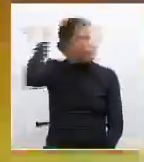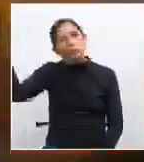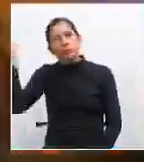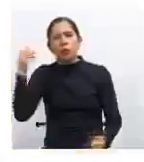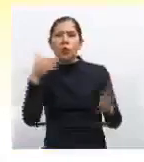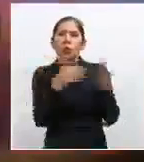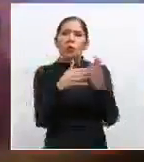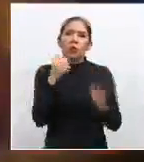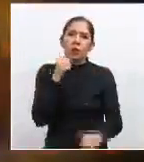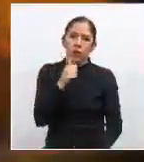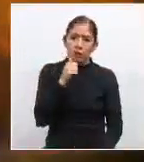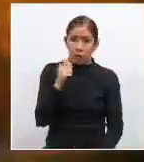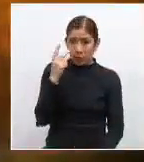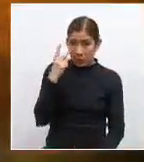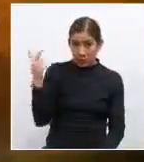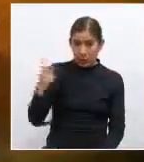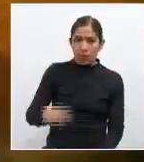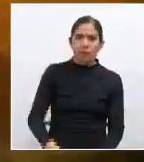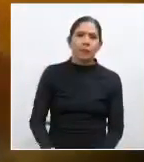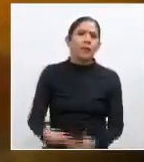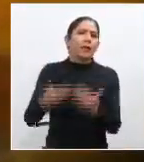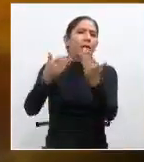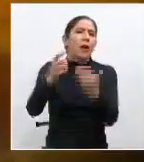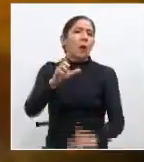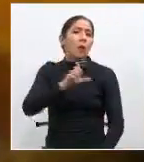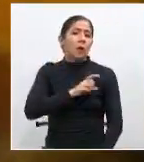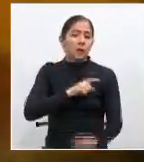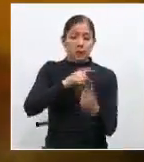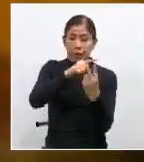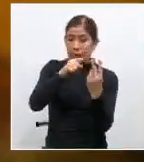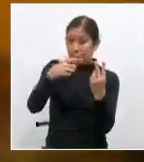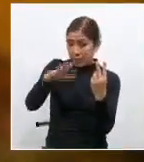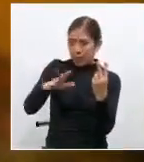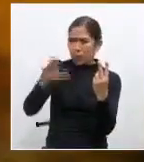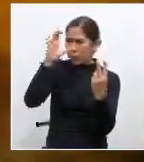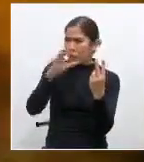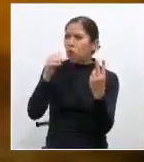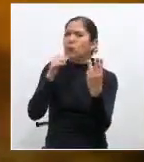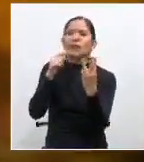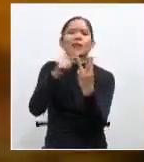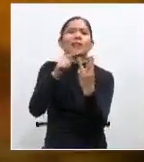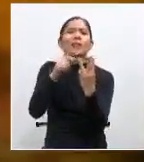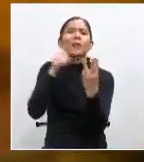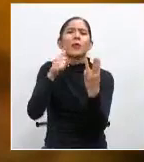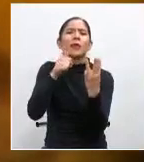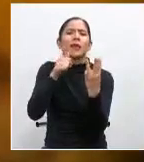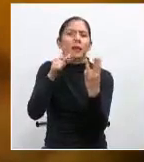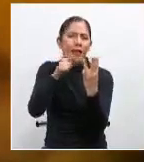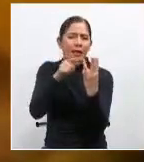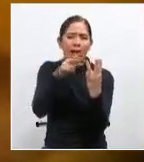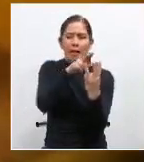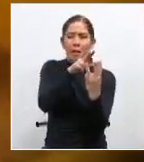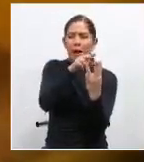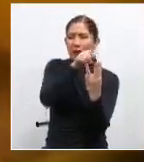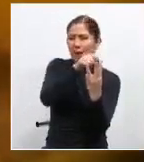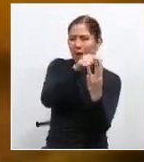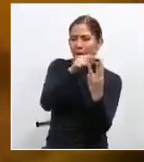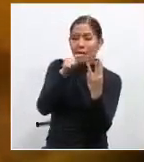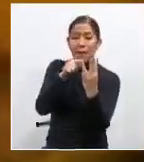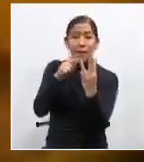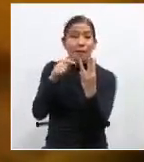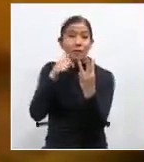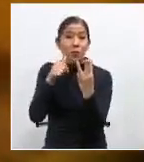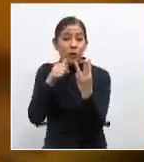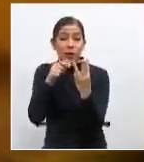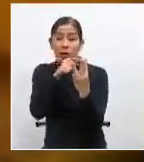señorita. Ahora, la policía está en busca de la tercera persona, que sería la hermana de Matthews, quien junto a la cuarta persona que se observa